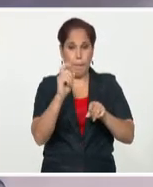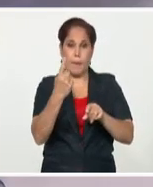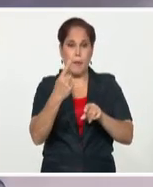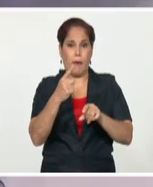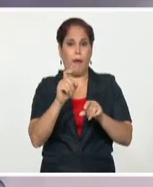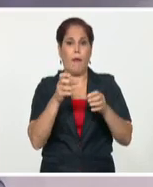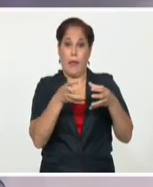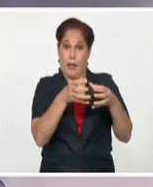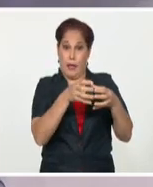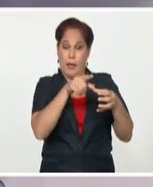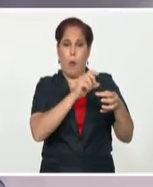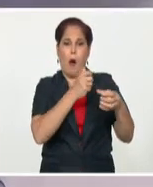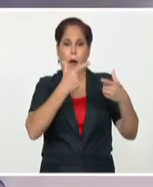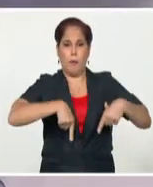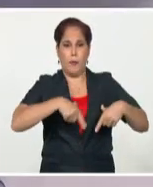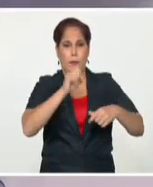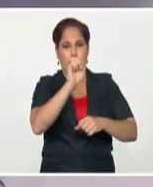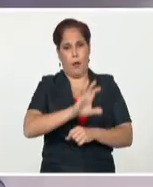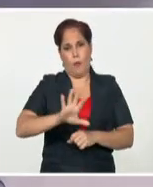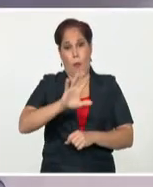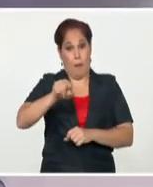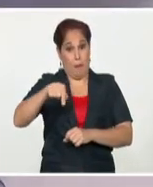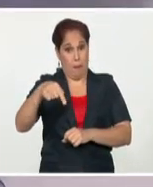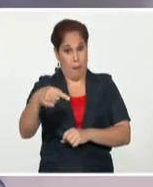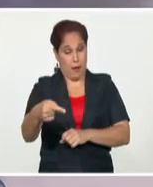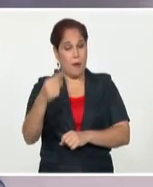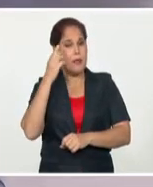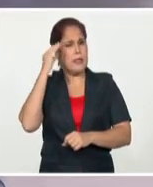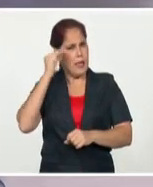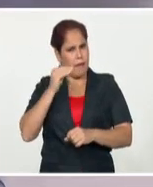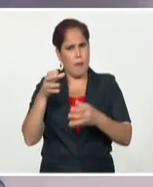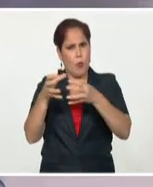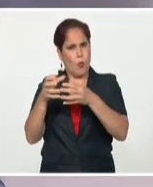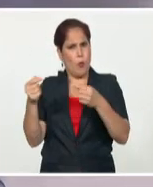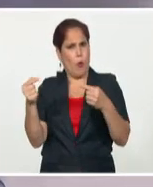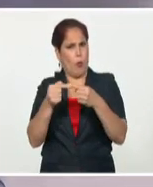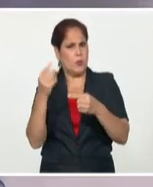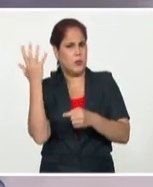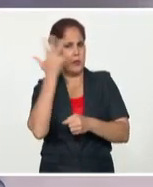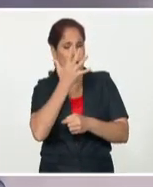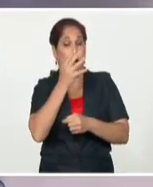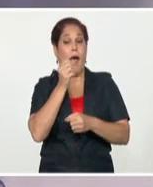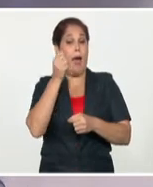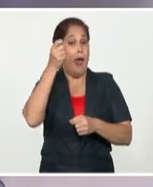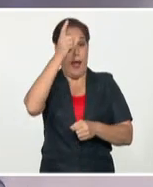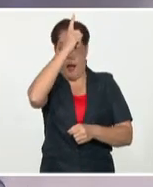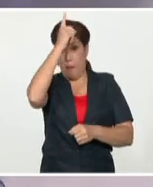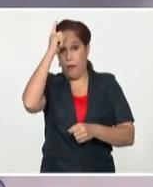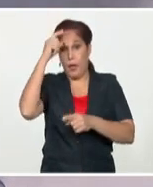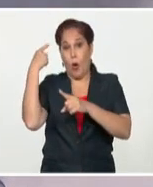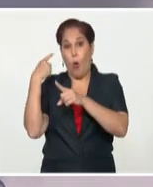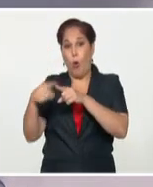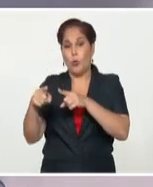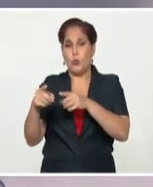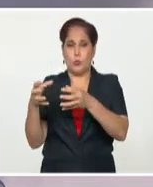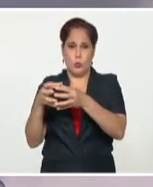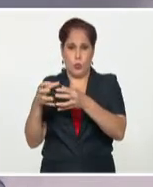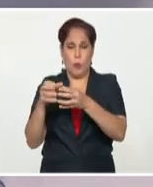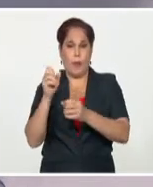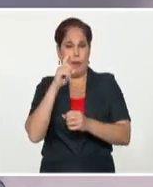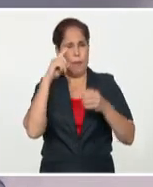finalista de la Liga de Campeones de Europa. Mañana conoceremos su rival, que saldrá del duelo entre el Real Madrid y el Chelsea. Y termino con